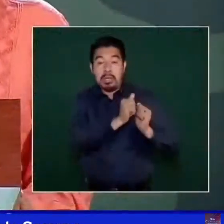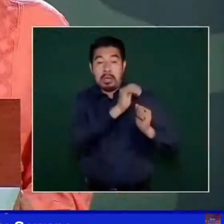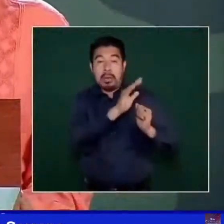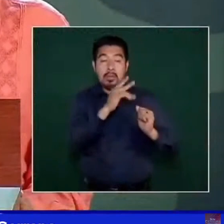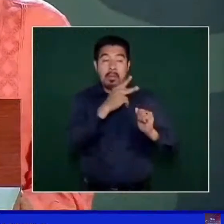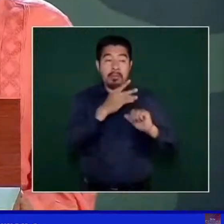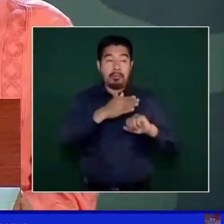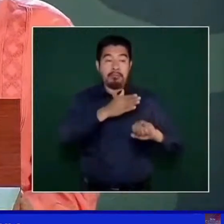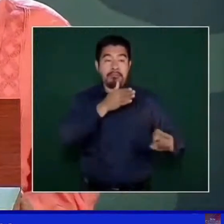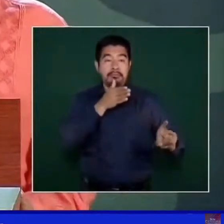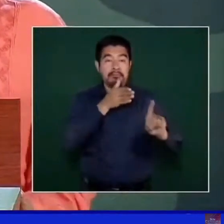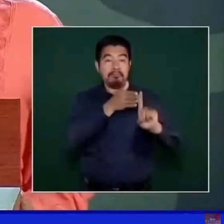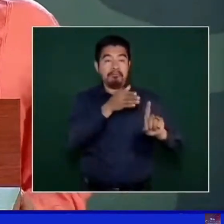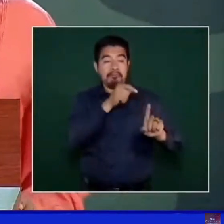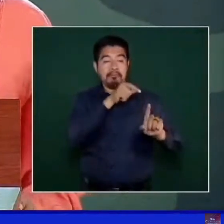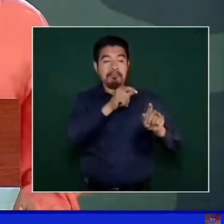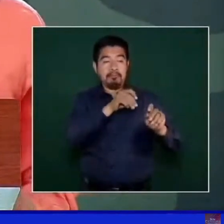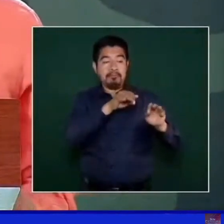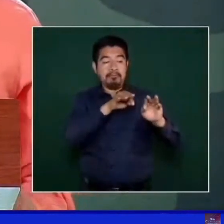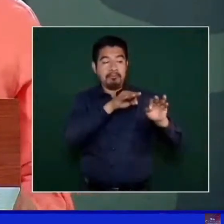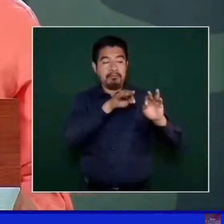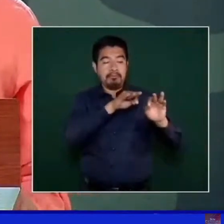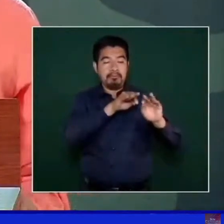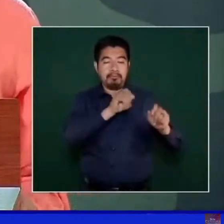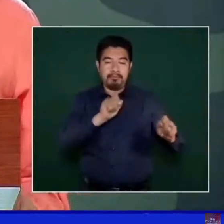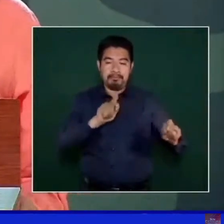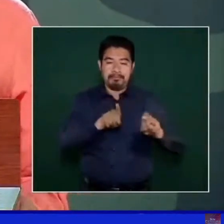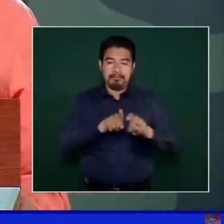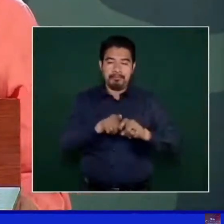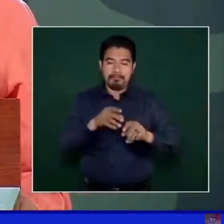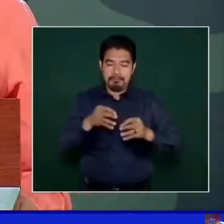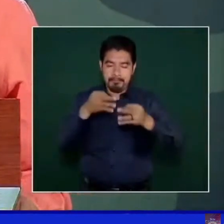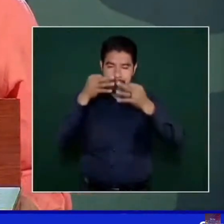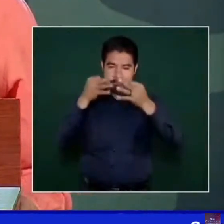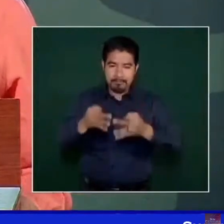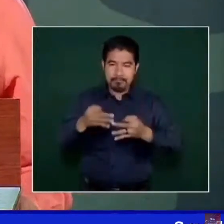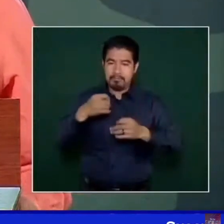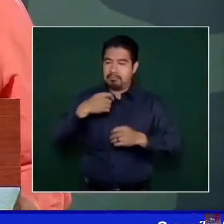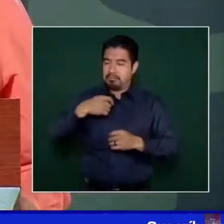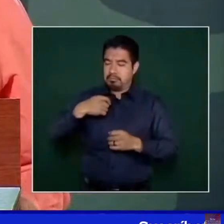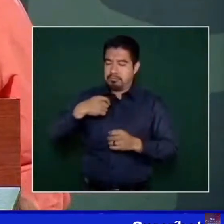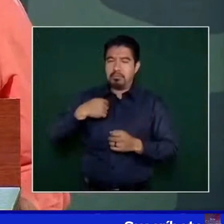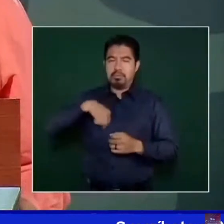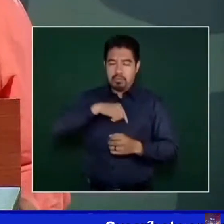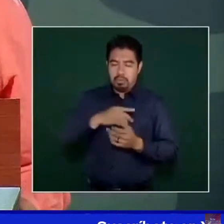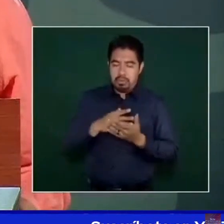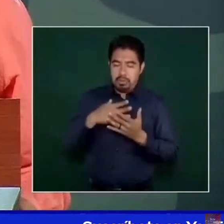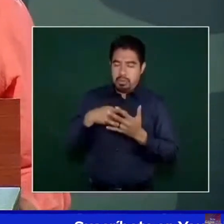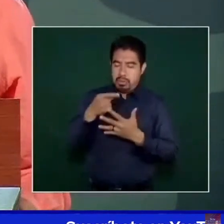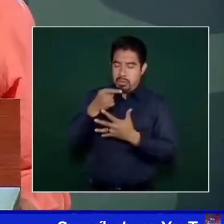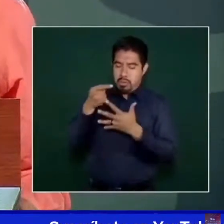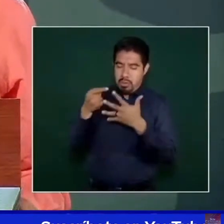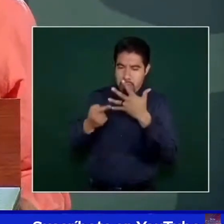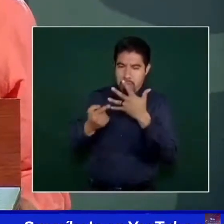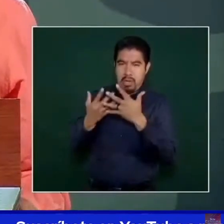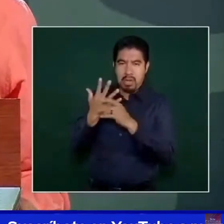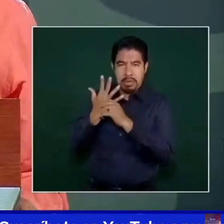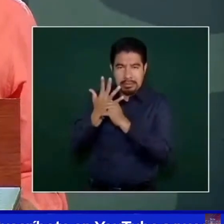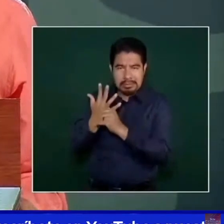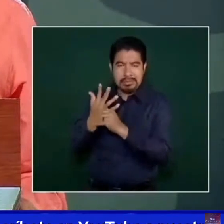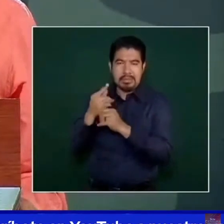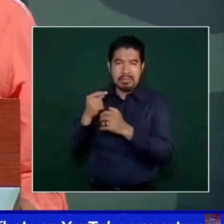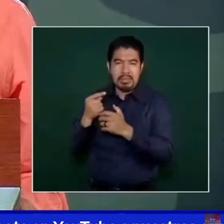cuestión de López Obrador. Acto seguido, el presidente afirmó que en todo caso el daño que pudo haber